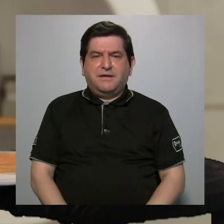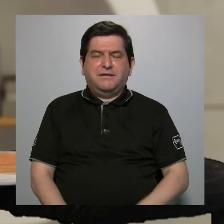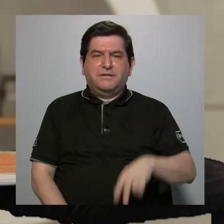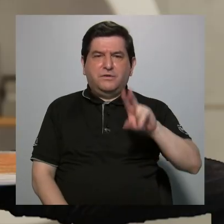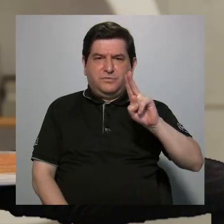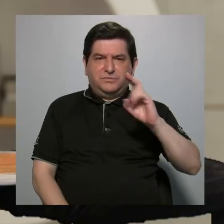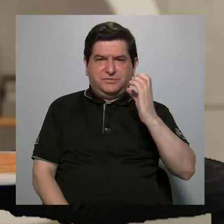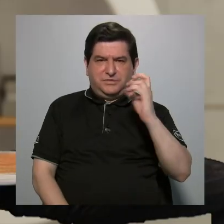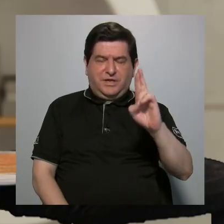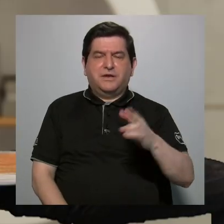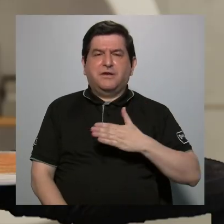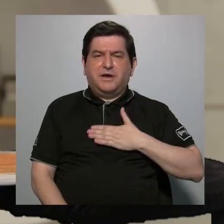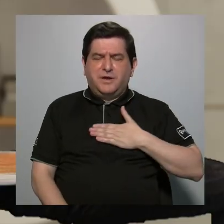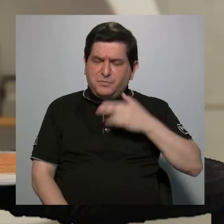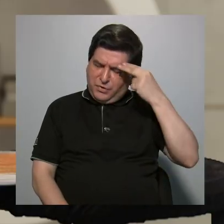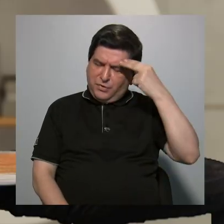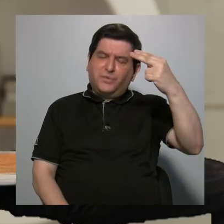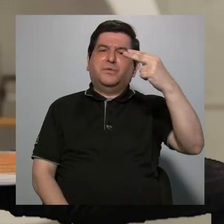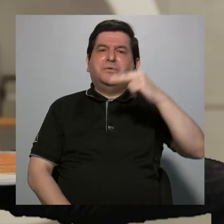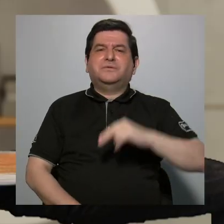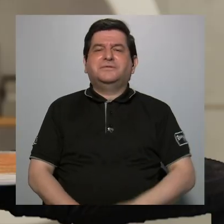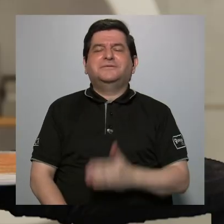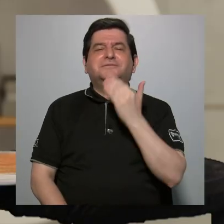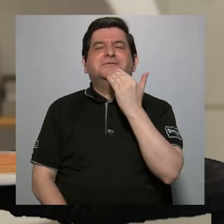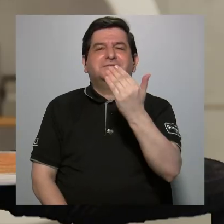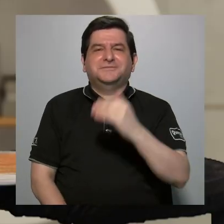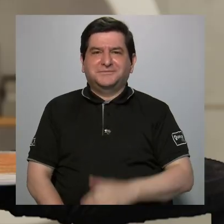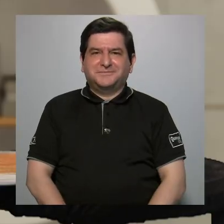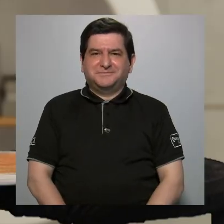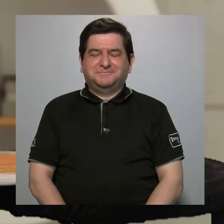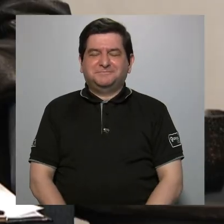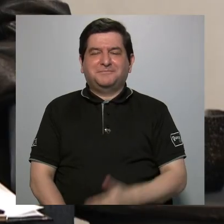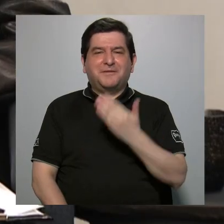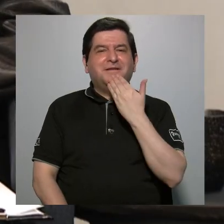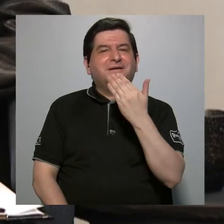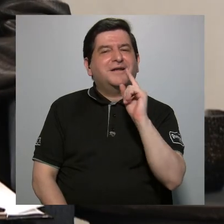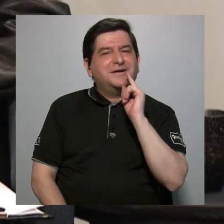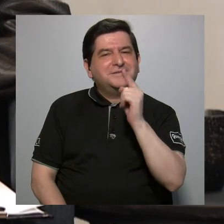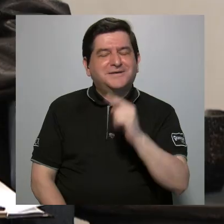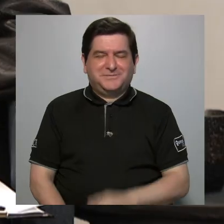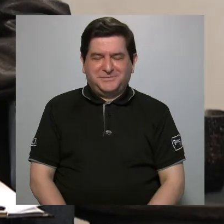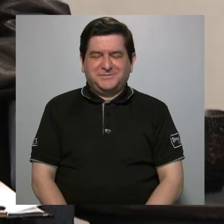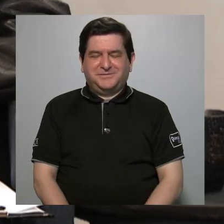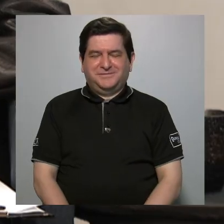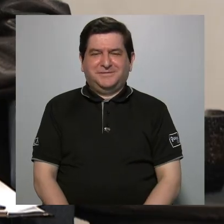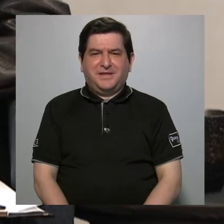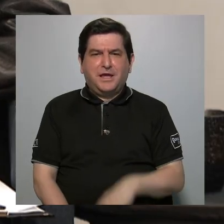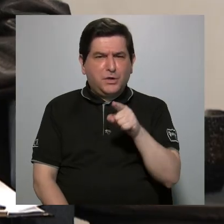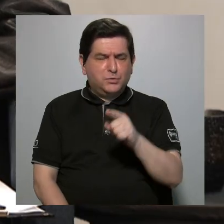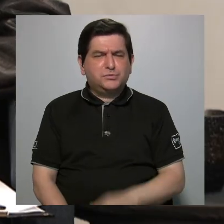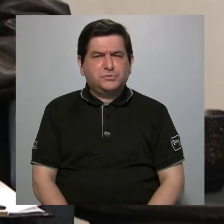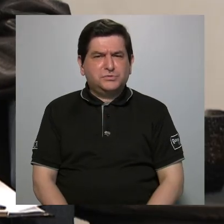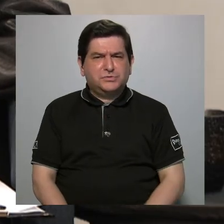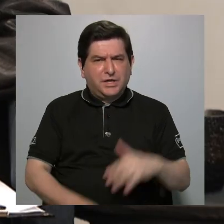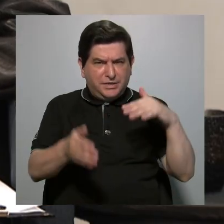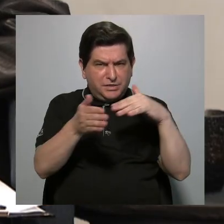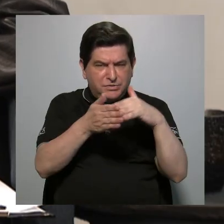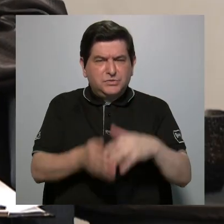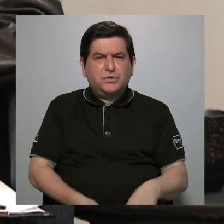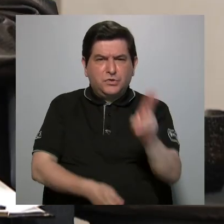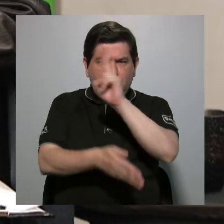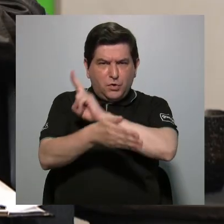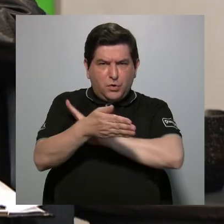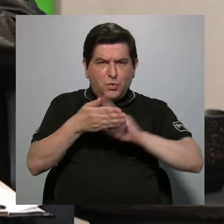la universidad me honra más bien a mí. Muchas gracias. Gracias a usted, don Hernán. Usted se formó en